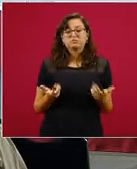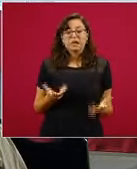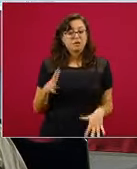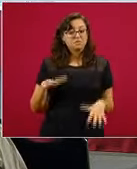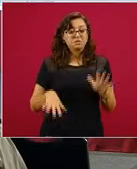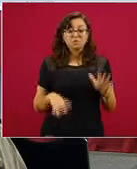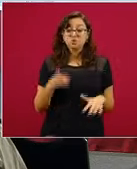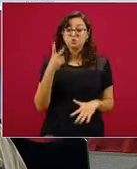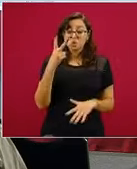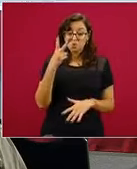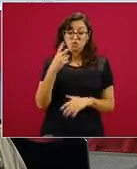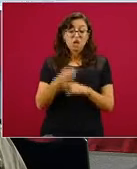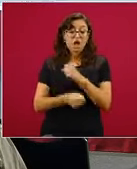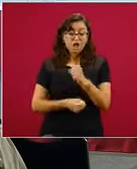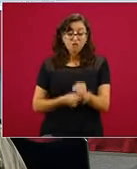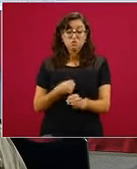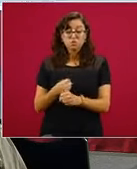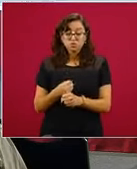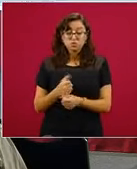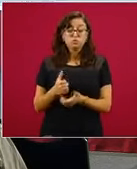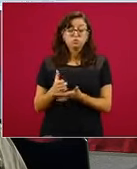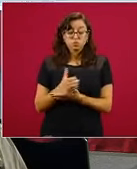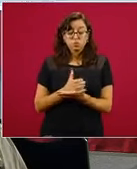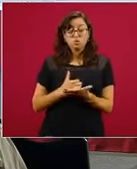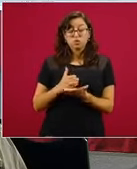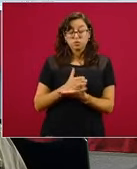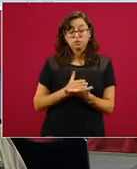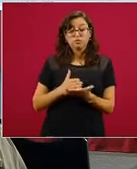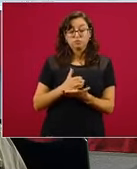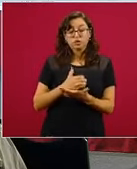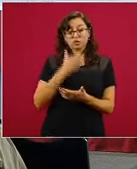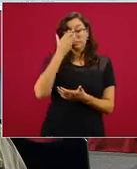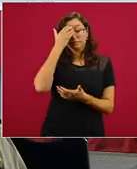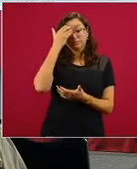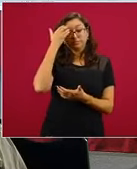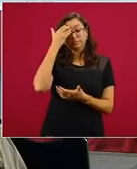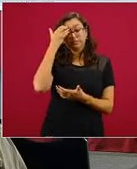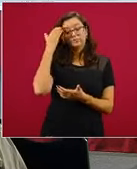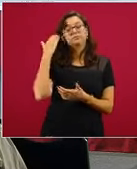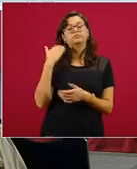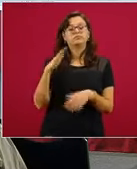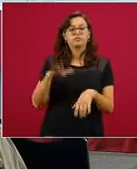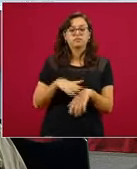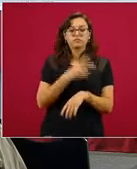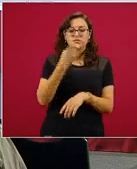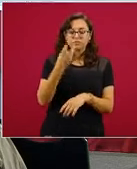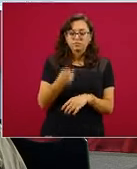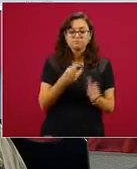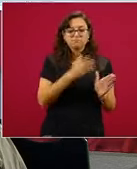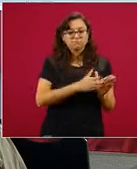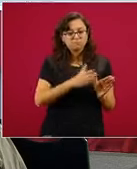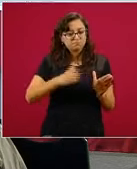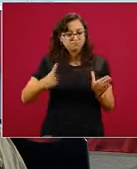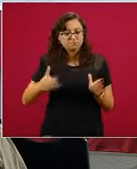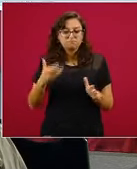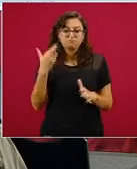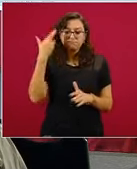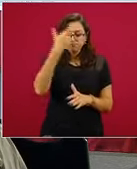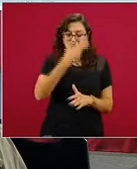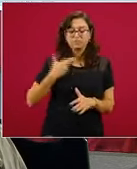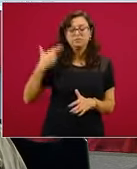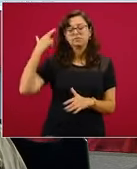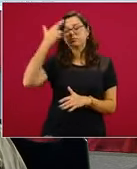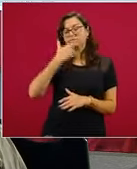2 años en curar. Entonces, es por eso que no hemos terminado esta cohorte. Seguimos analizándola